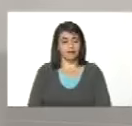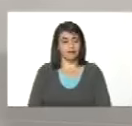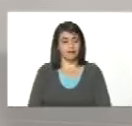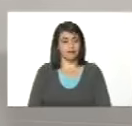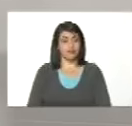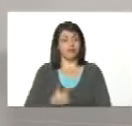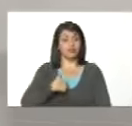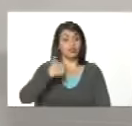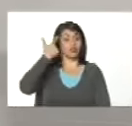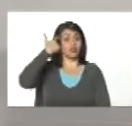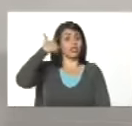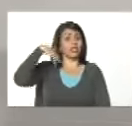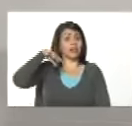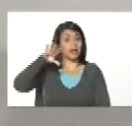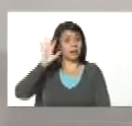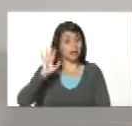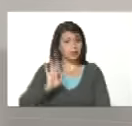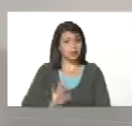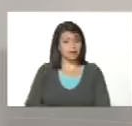Yo creo